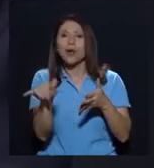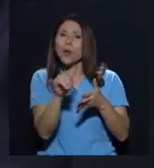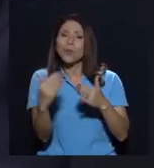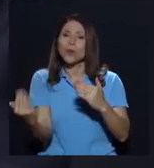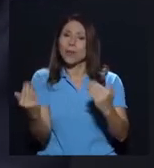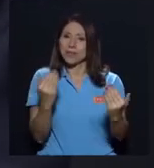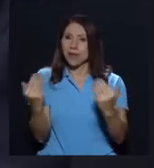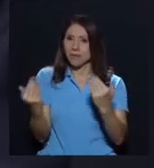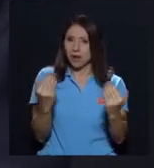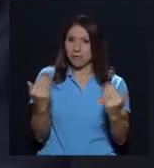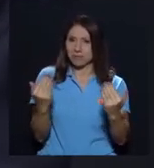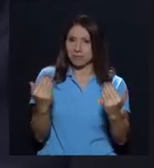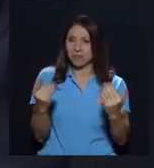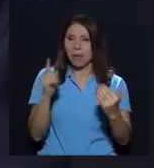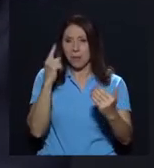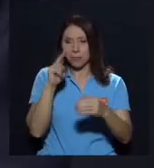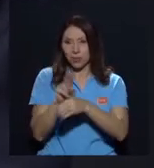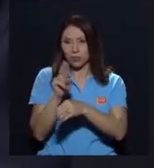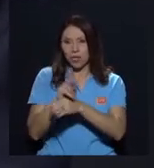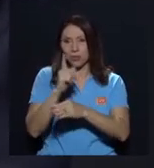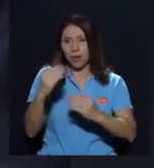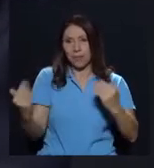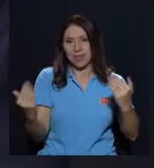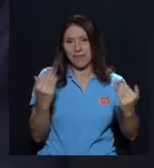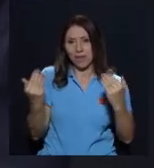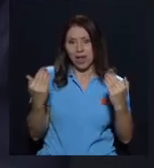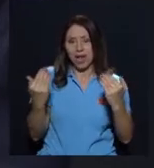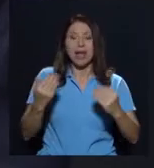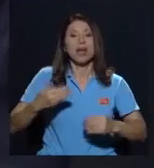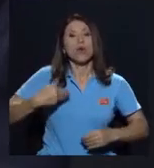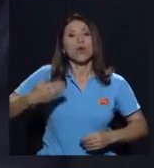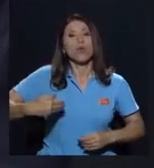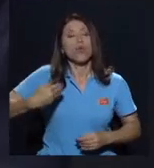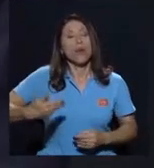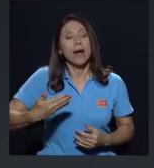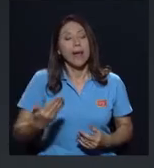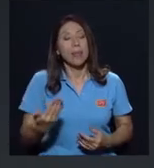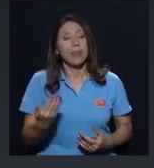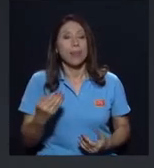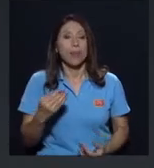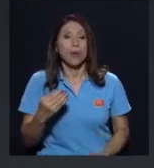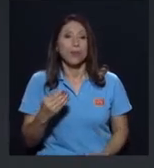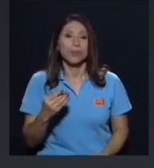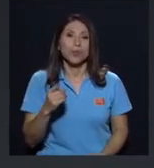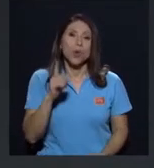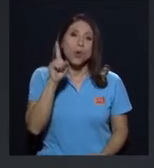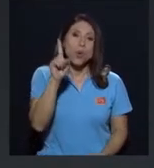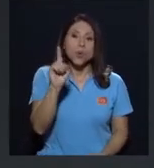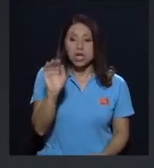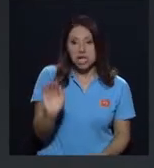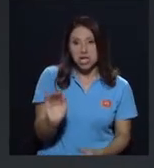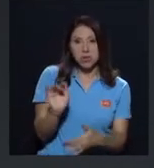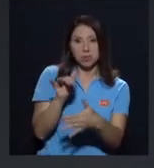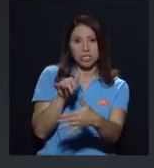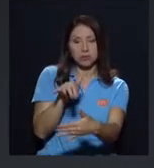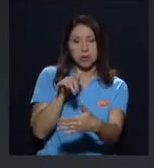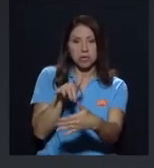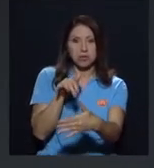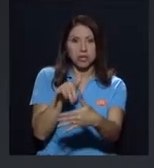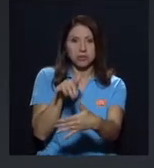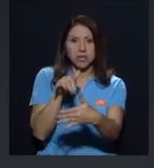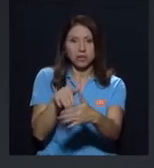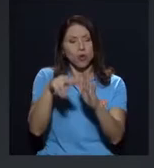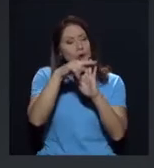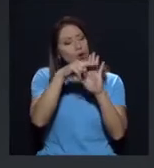niño y empiezo a sacar 7 16 es en casi todas las